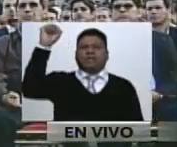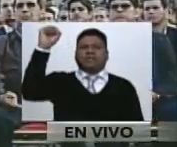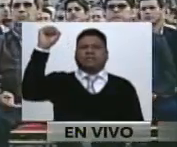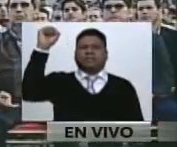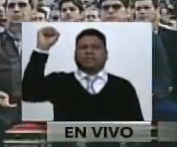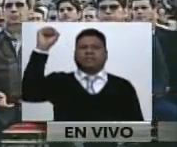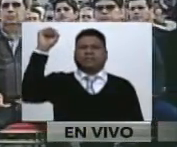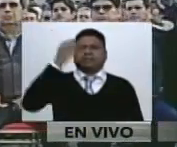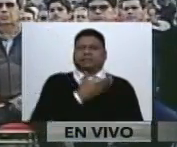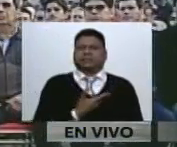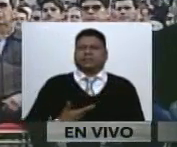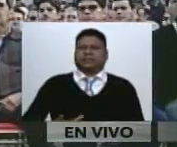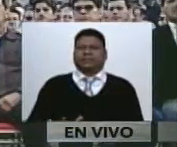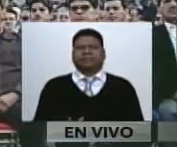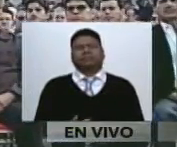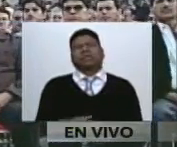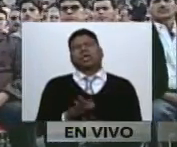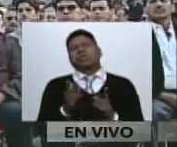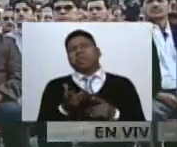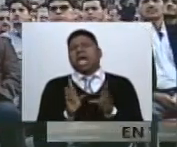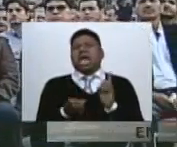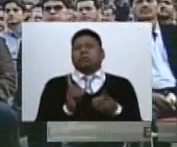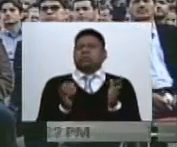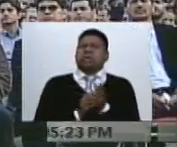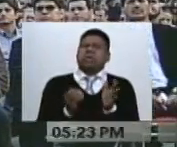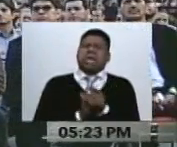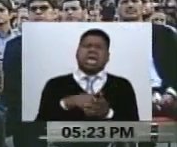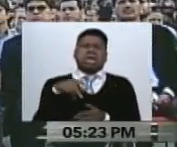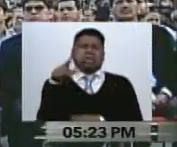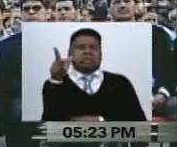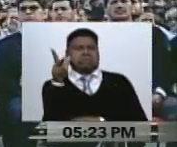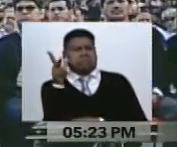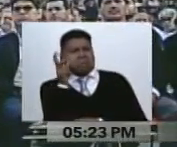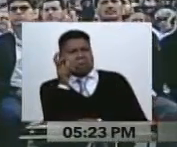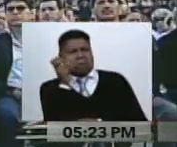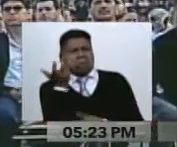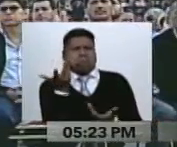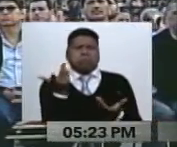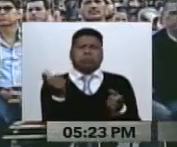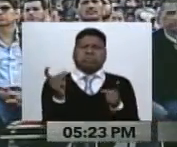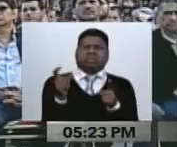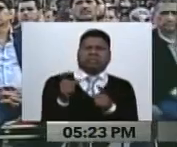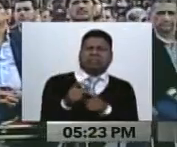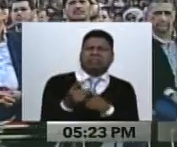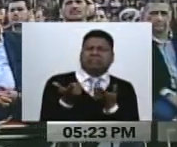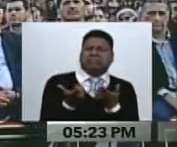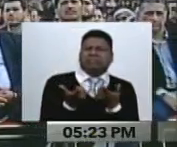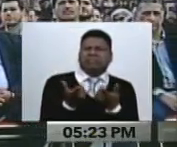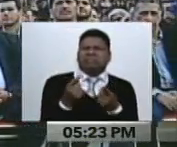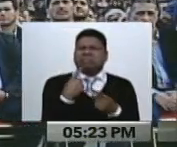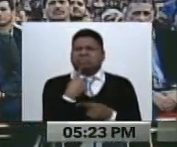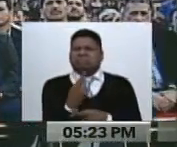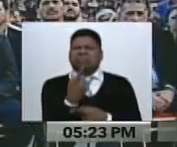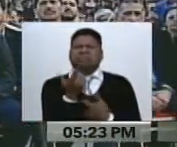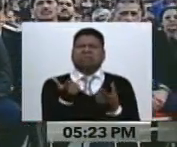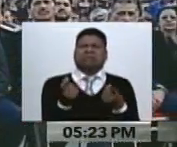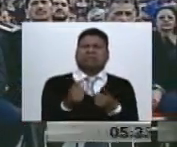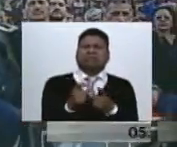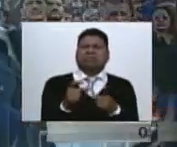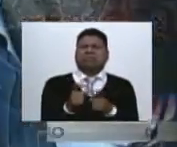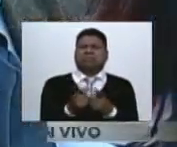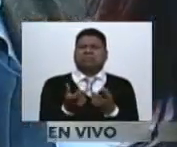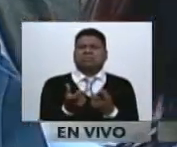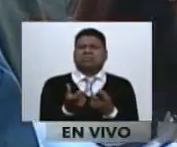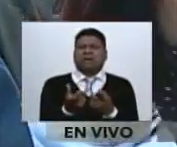Ahorita, últimamente, se escuchan mucha gente que habla pistoladas desde el poder,